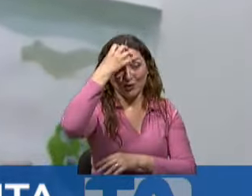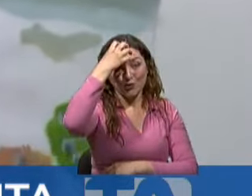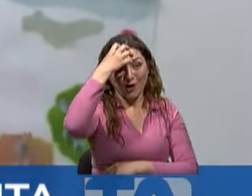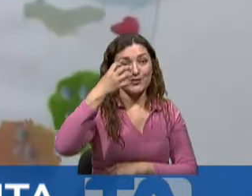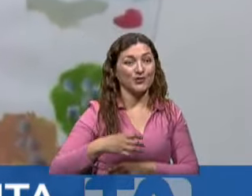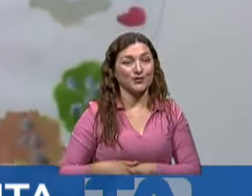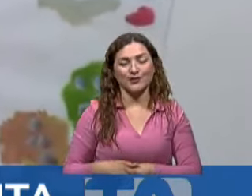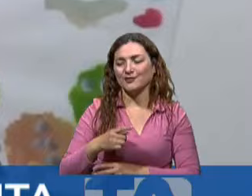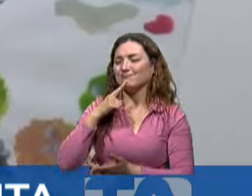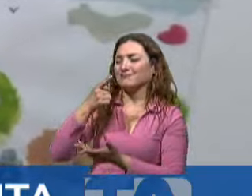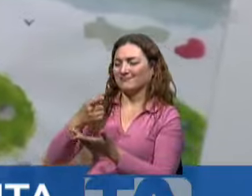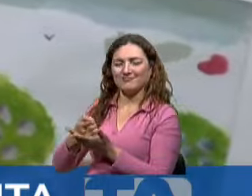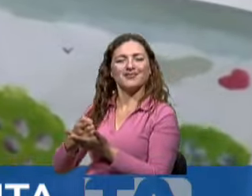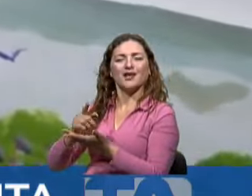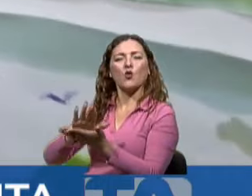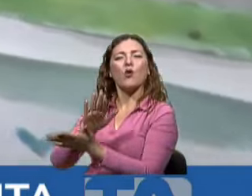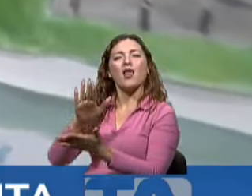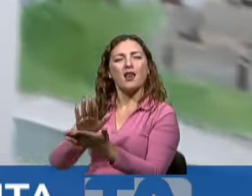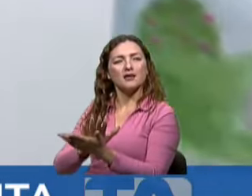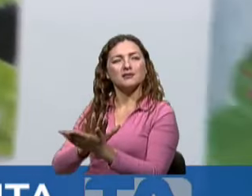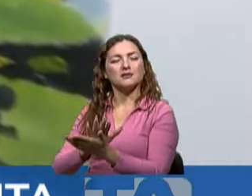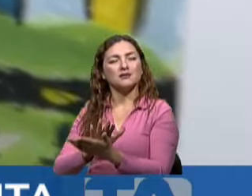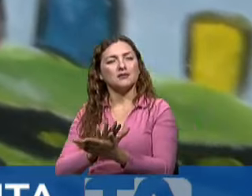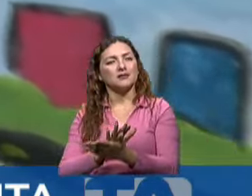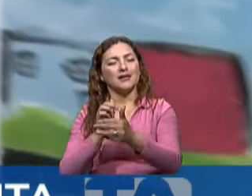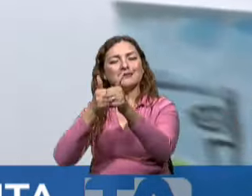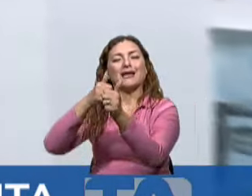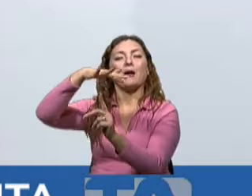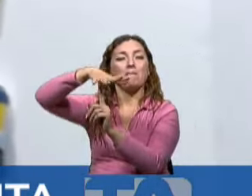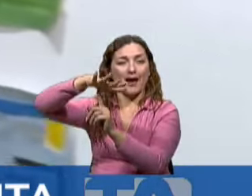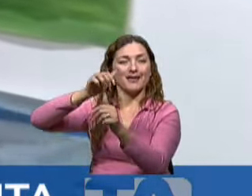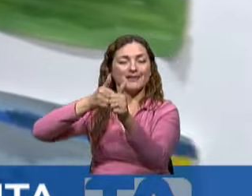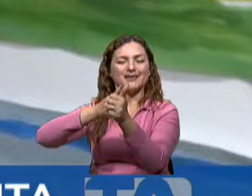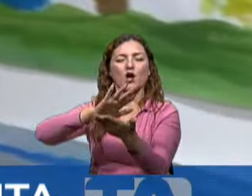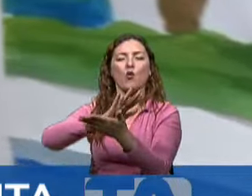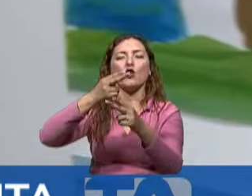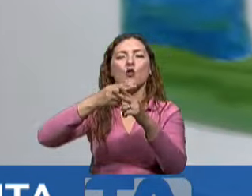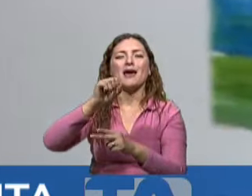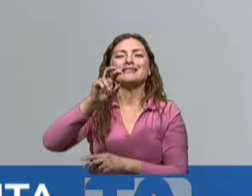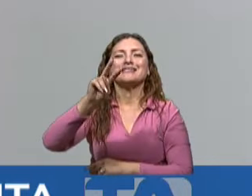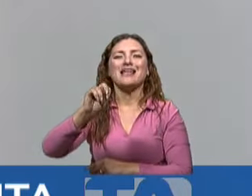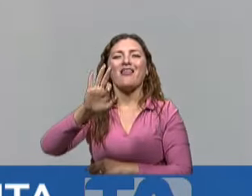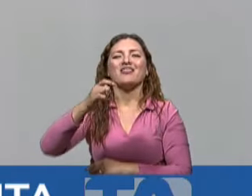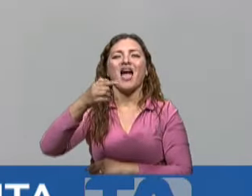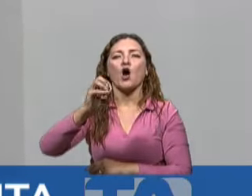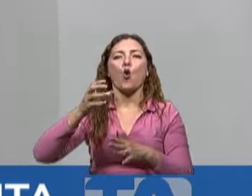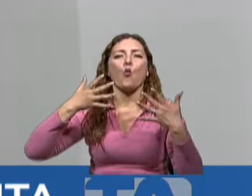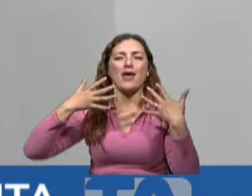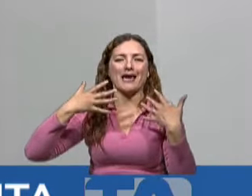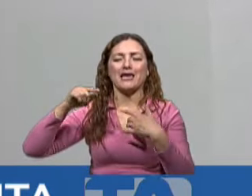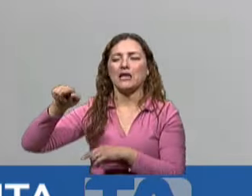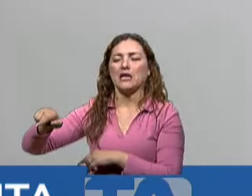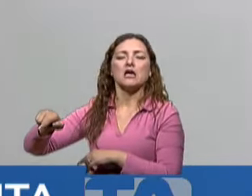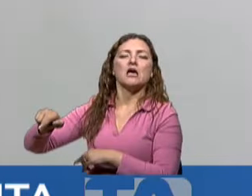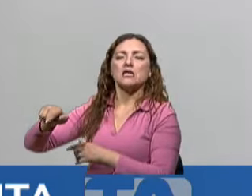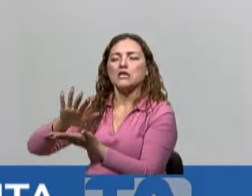¿verdad? Sí, justamente son de las unidades educativas que quedan aquí en el parque, que es la Unidad Educativa Santiago de Guayaquil y la Unidad Educativa